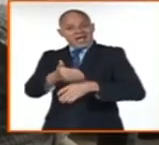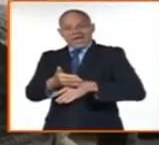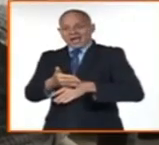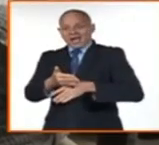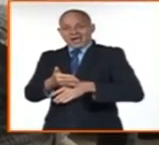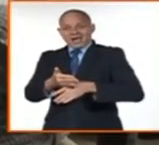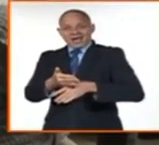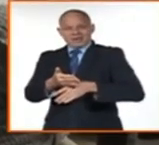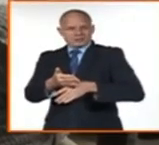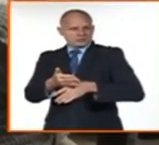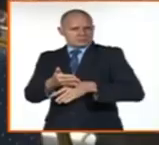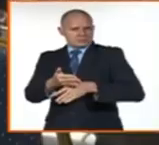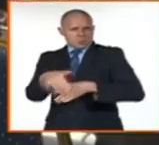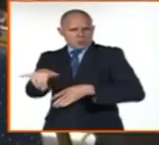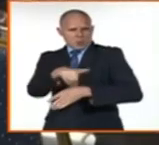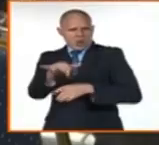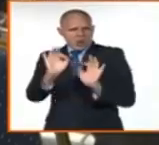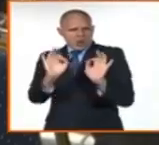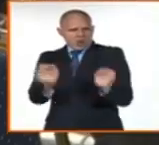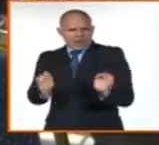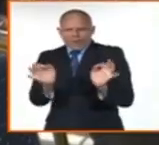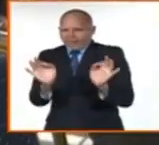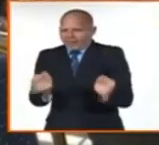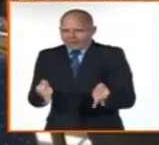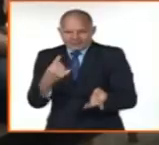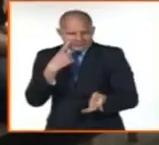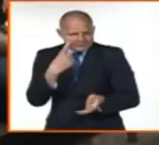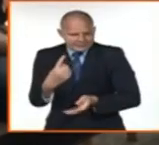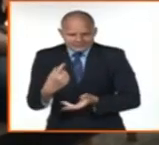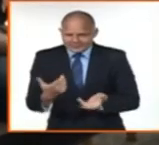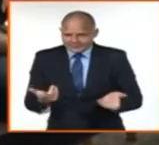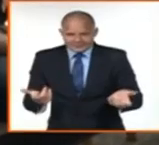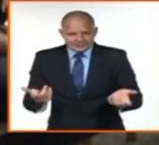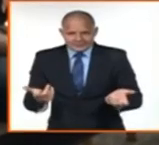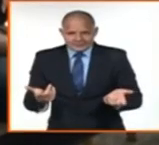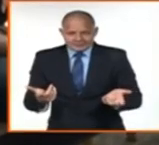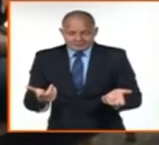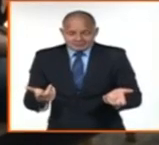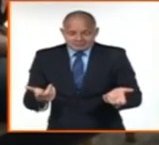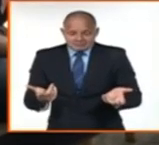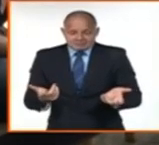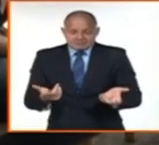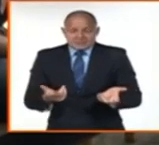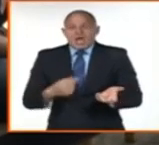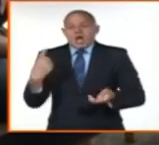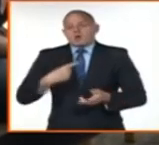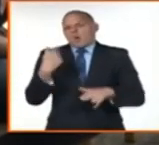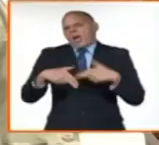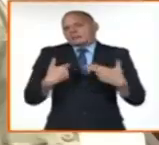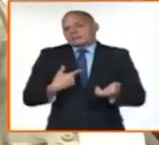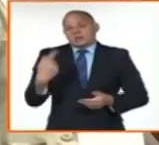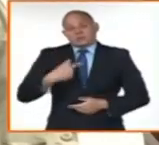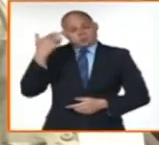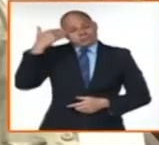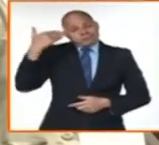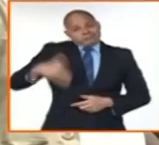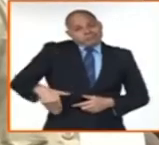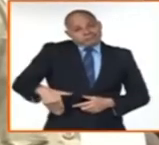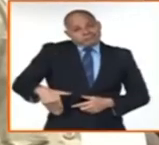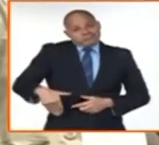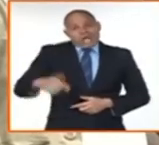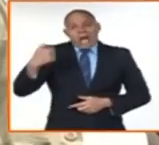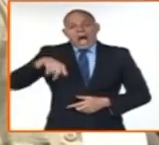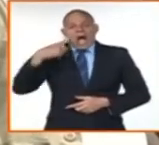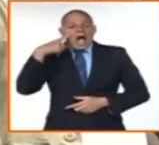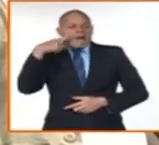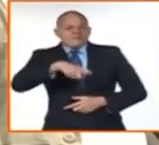llamado resistencia creativa. El otro elemento que podemos caracterizar es que unido a ese bloqueo recrudecido, entonces está el